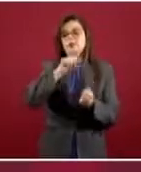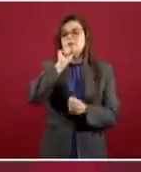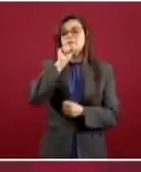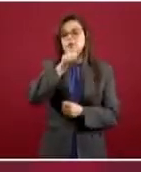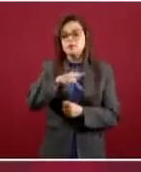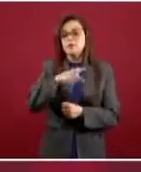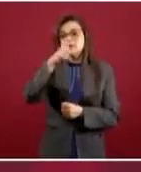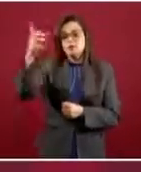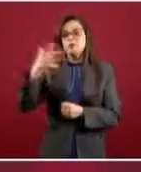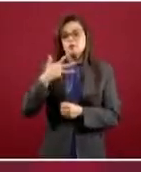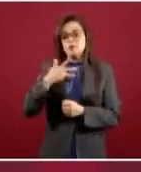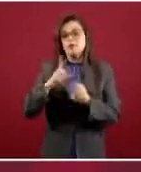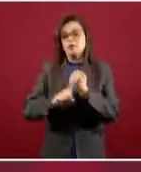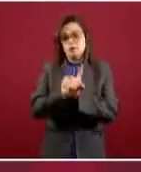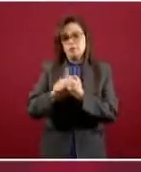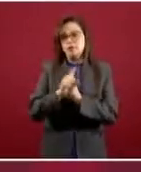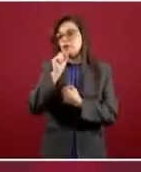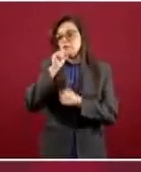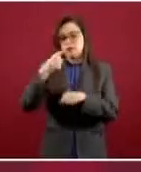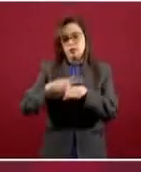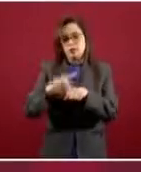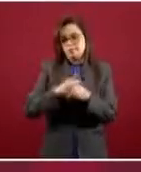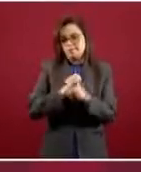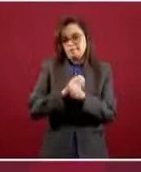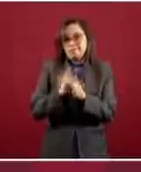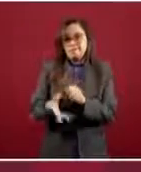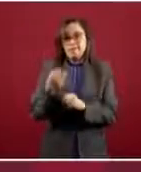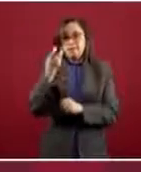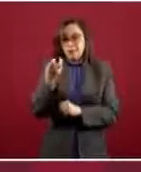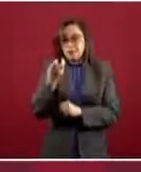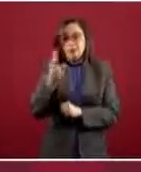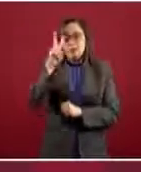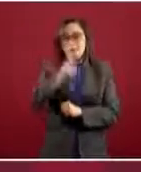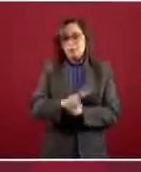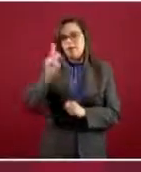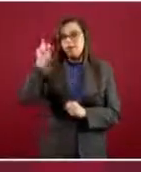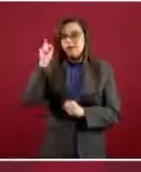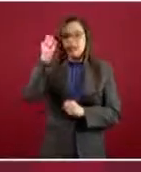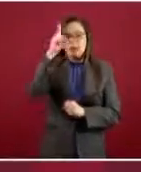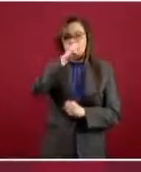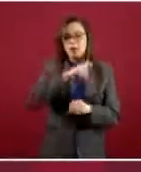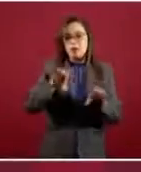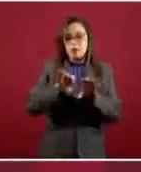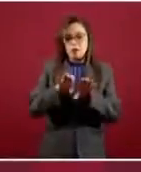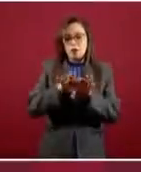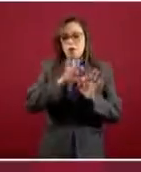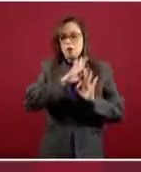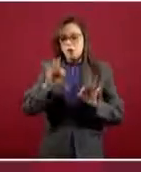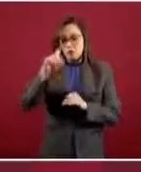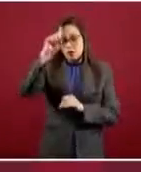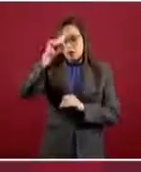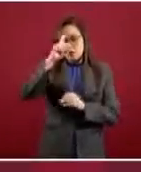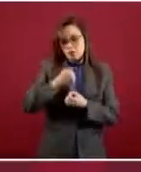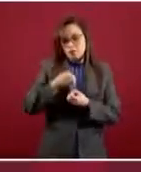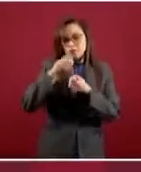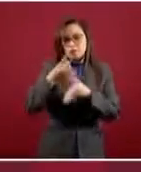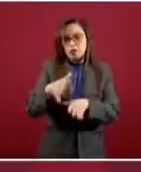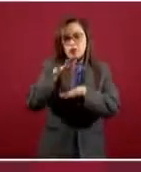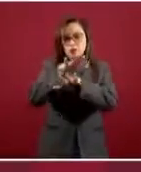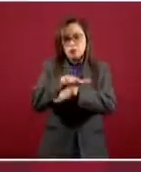se encuentran, y esto puede implicar la dificultad para tener una asesoría de salud.